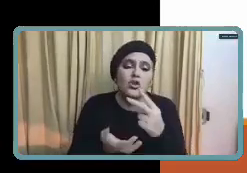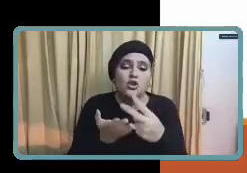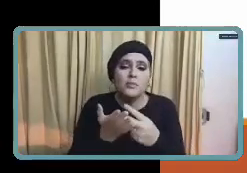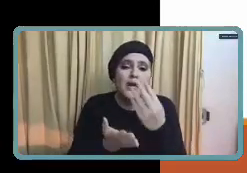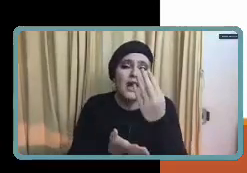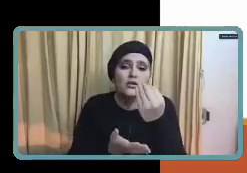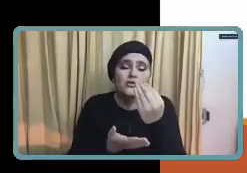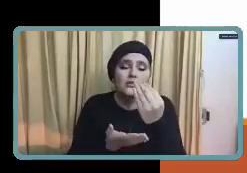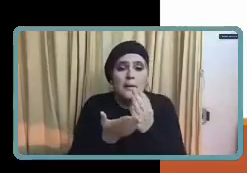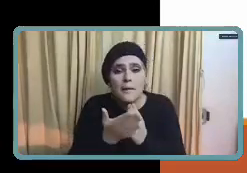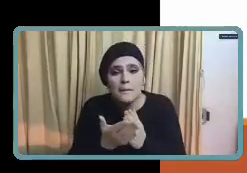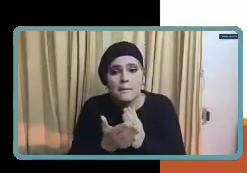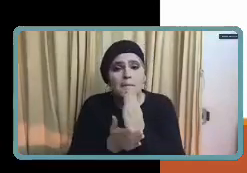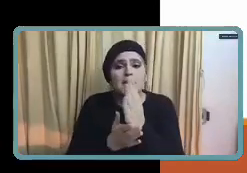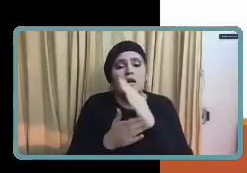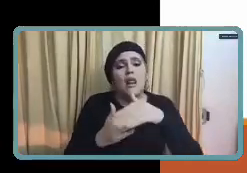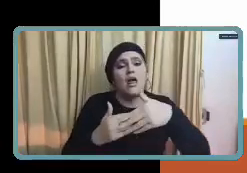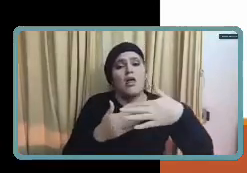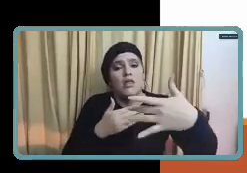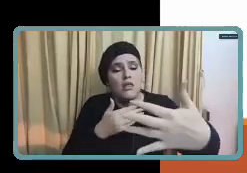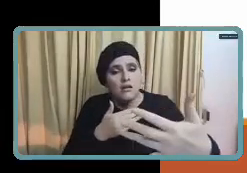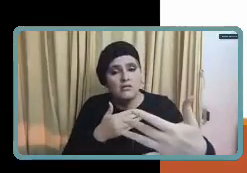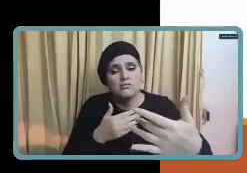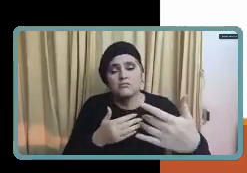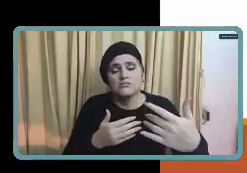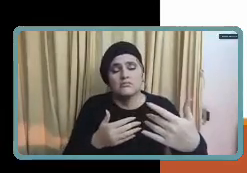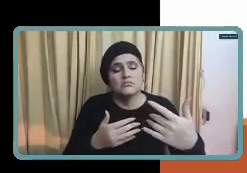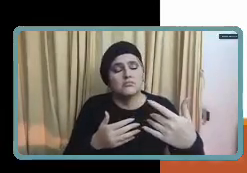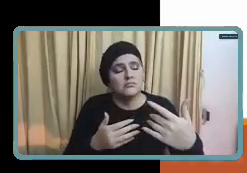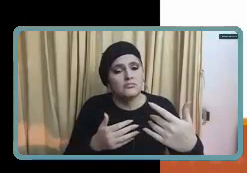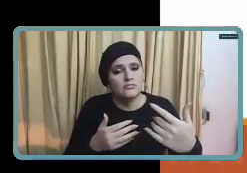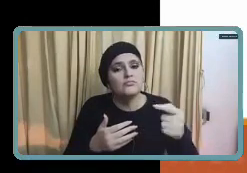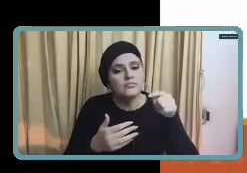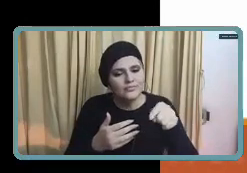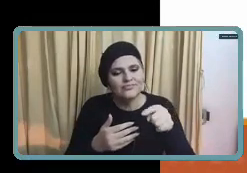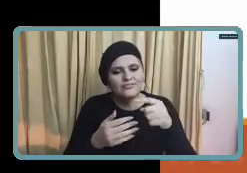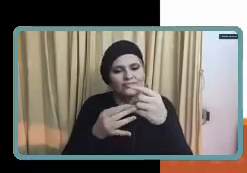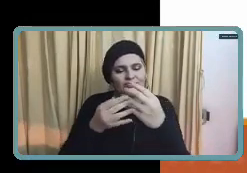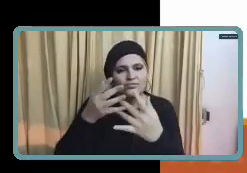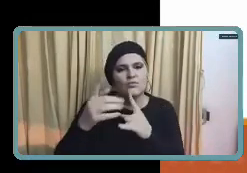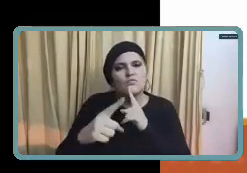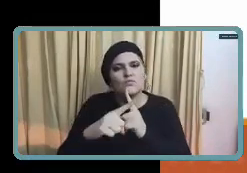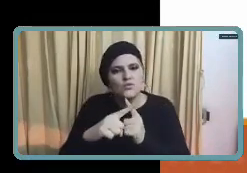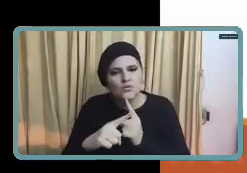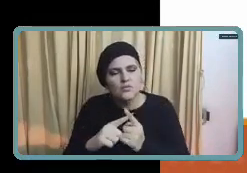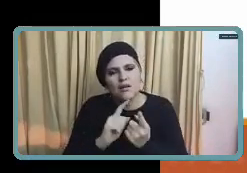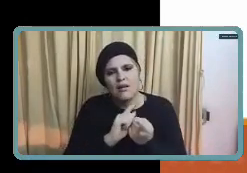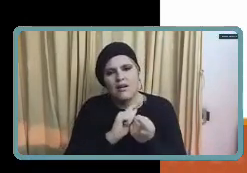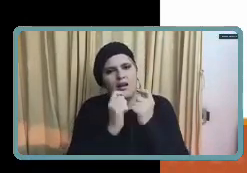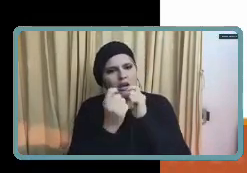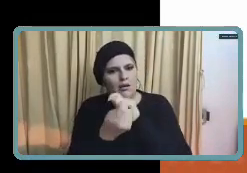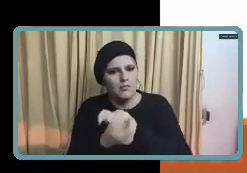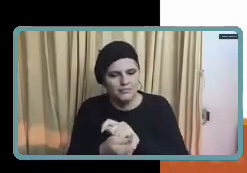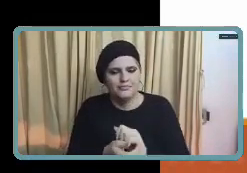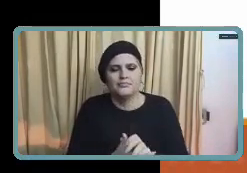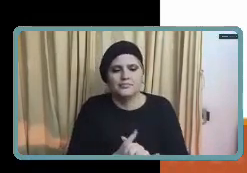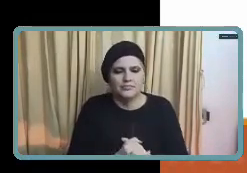adelante, esta clasificación entonces cambió. Y lo otro importante, voy a cambiarme de